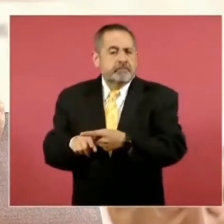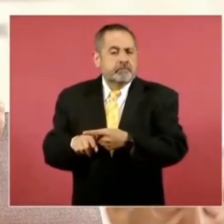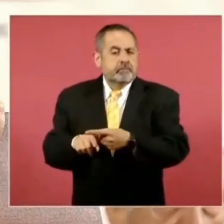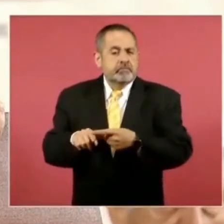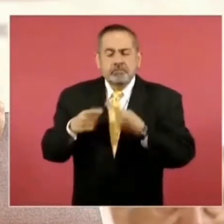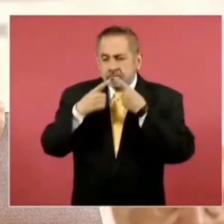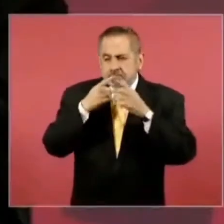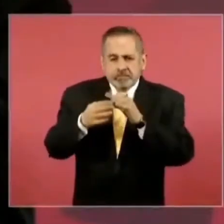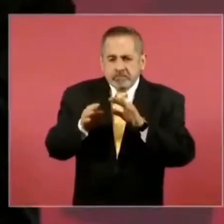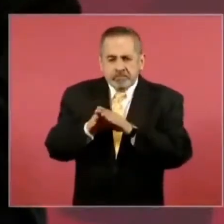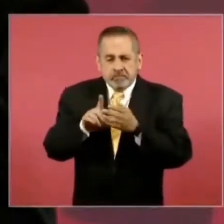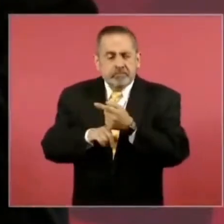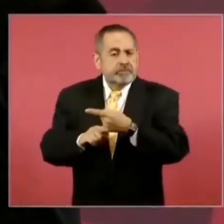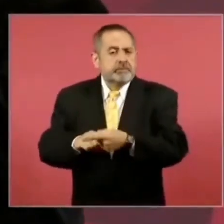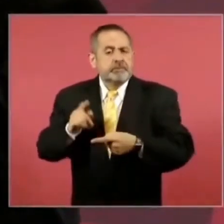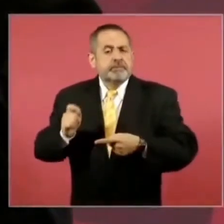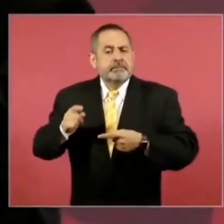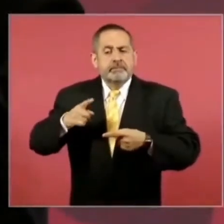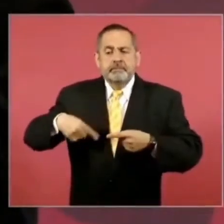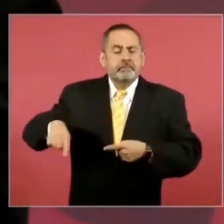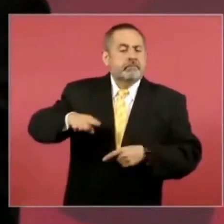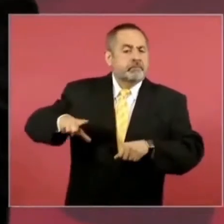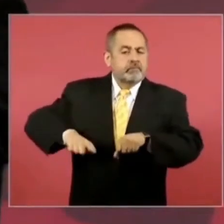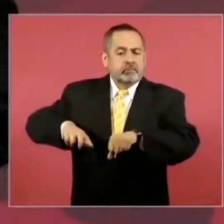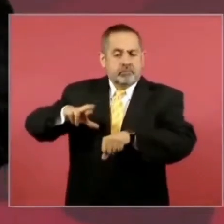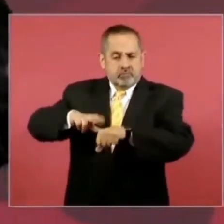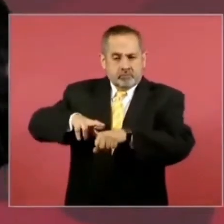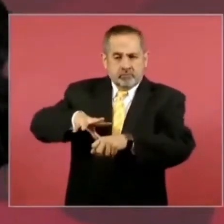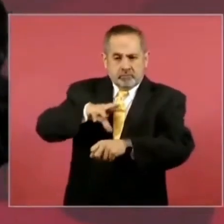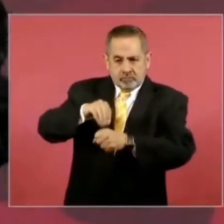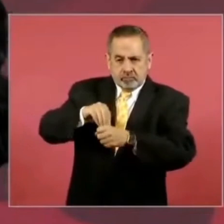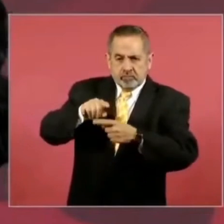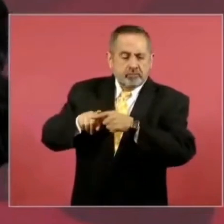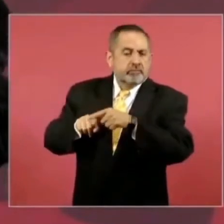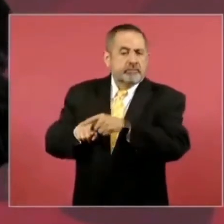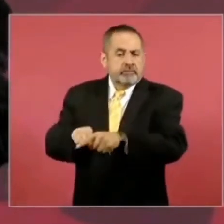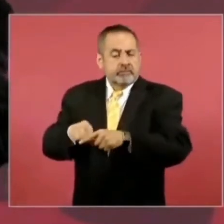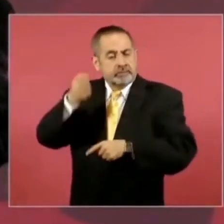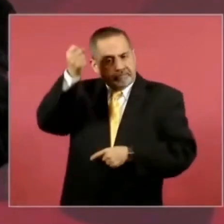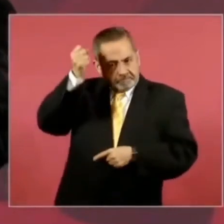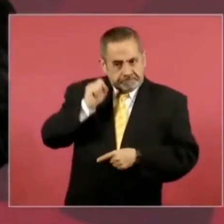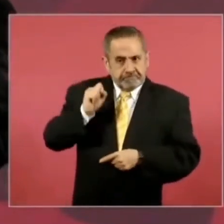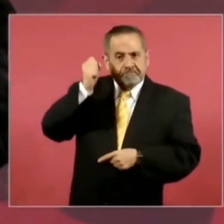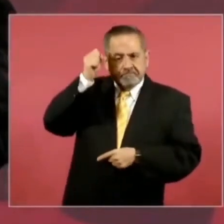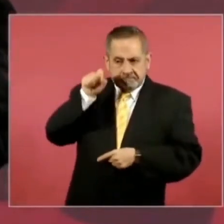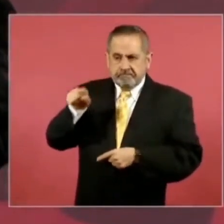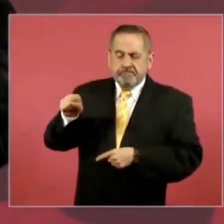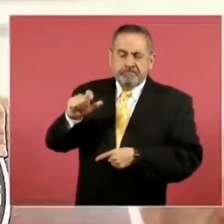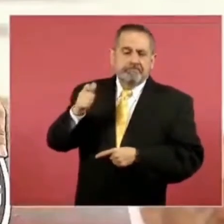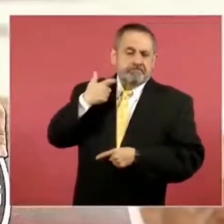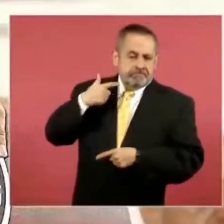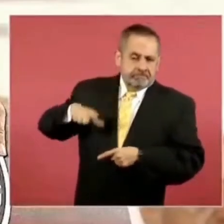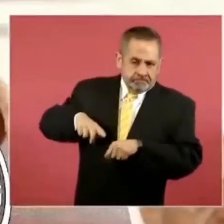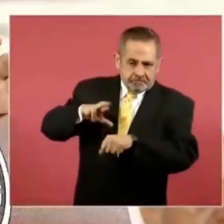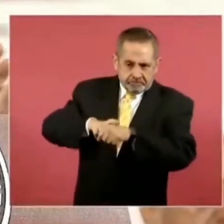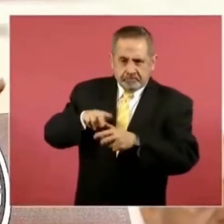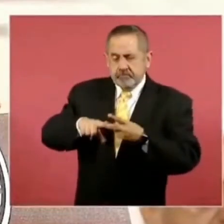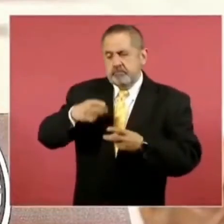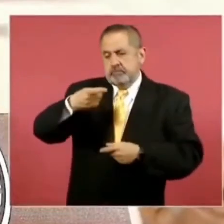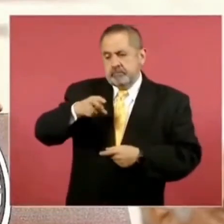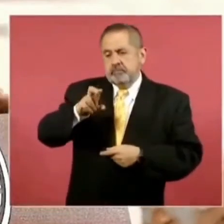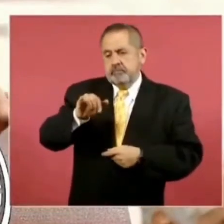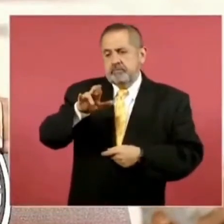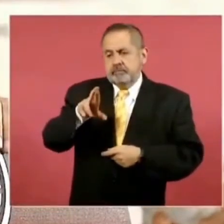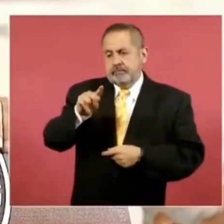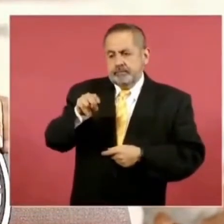desde luego a los gobernadores de Sinaloa, Quirino Ordaz, que